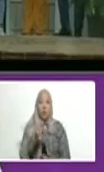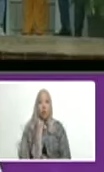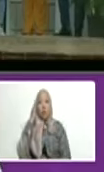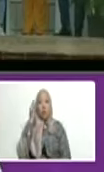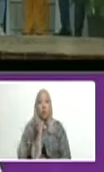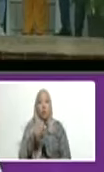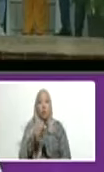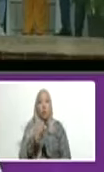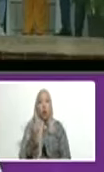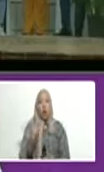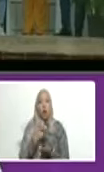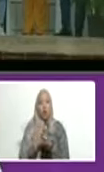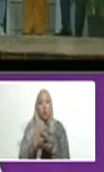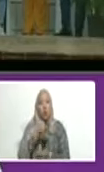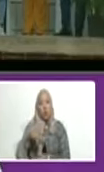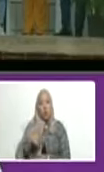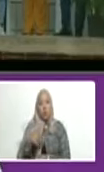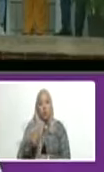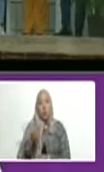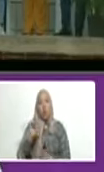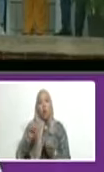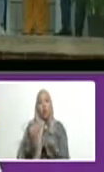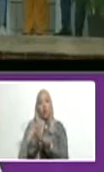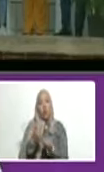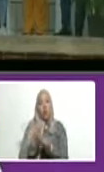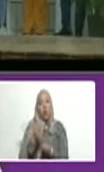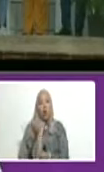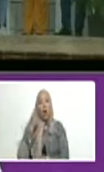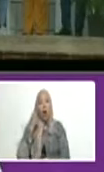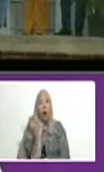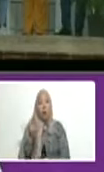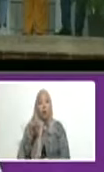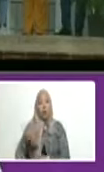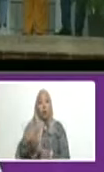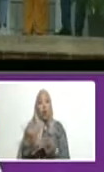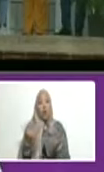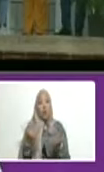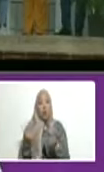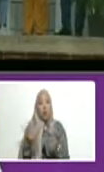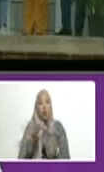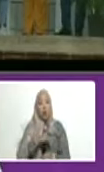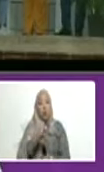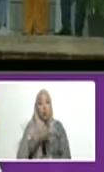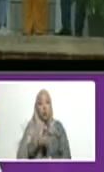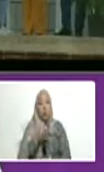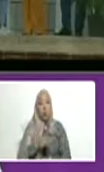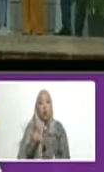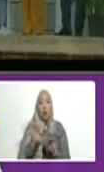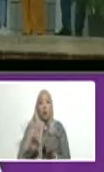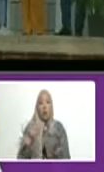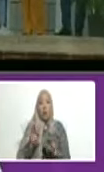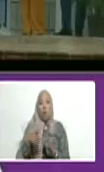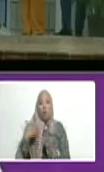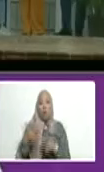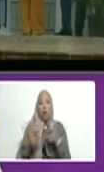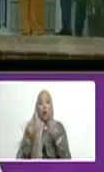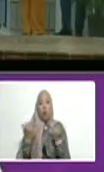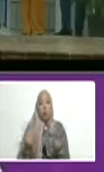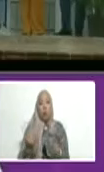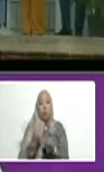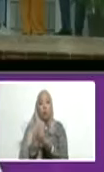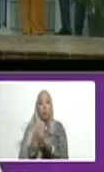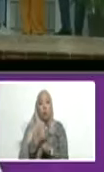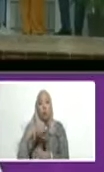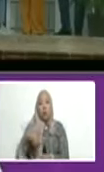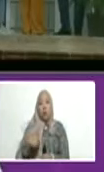más nunca volverán y nosotros saldremos adelante en lo económico, en lo social. Nadie podrá detener